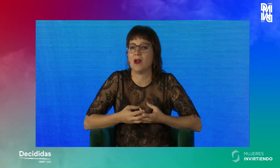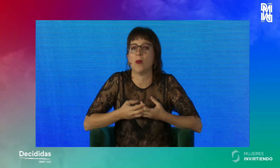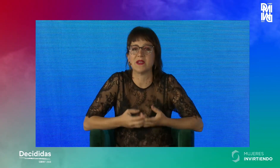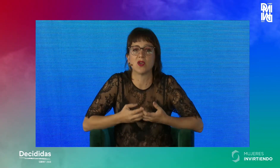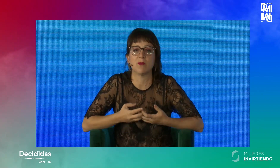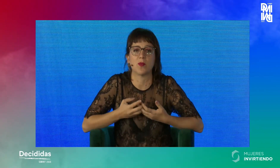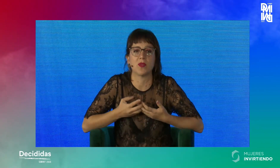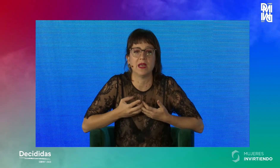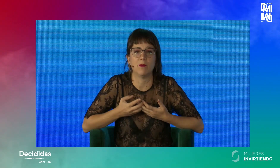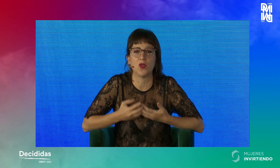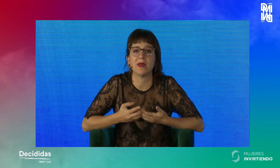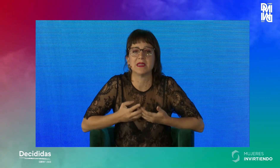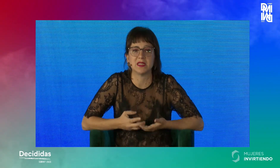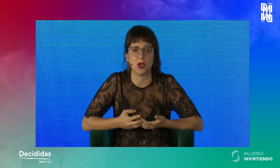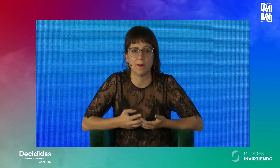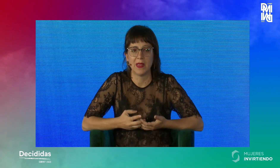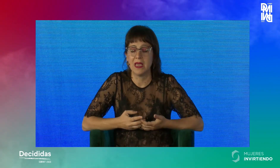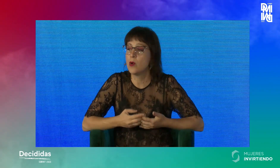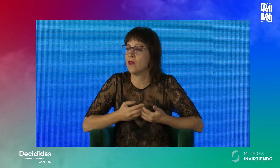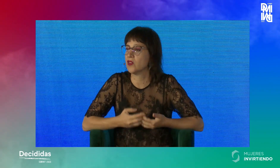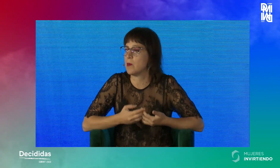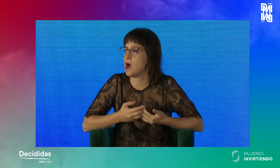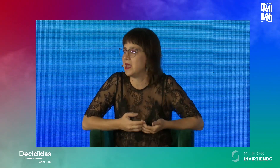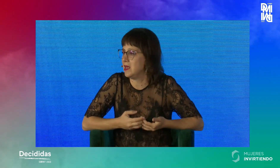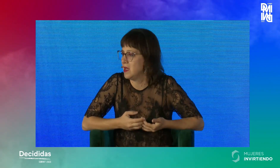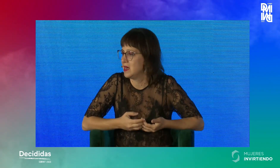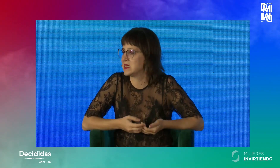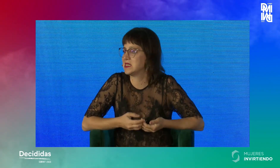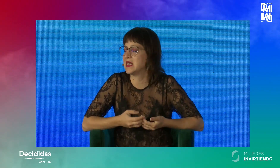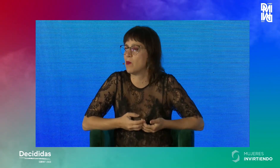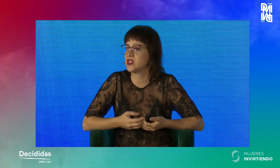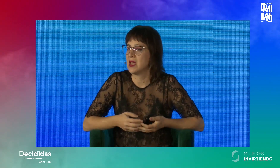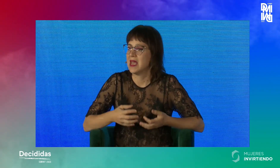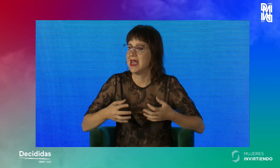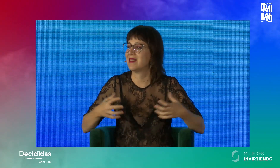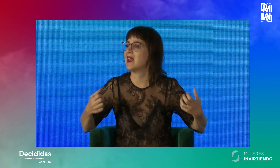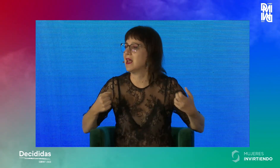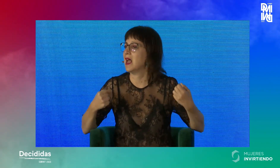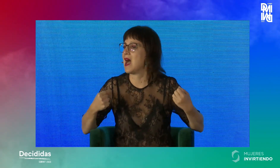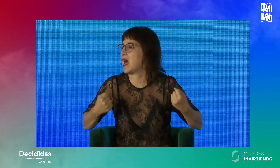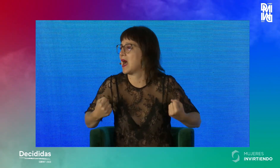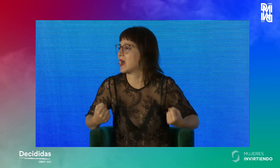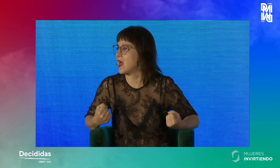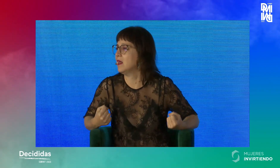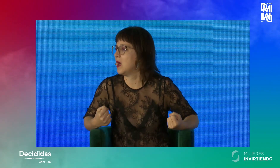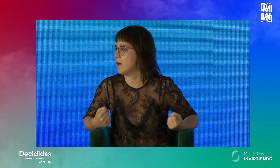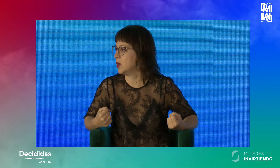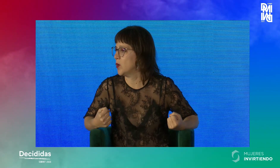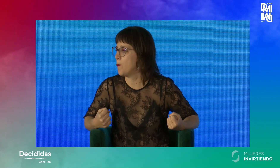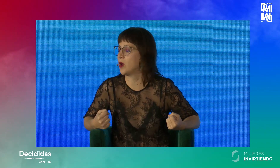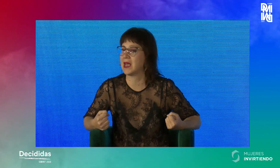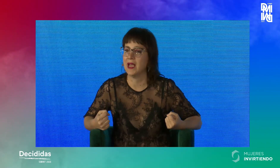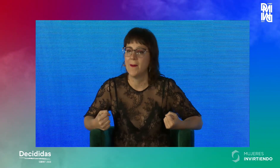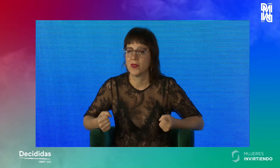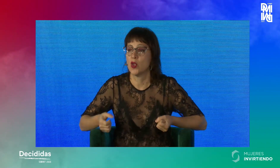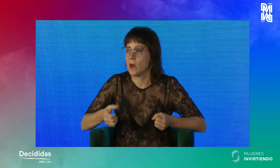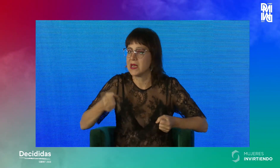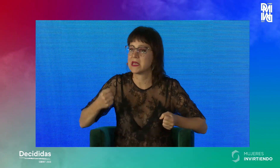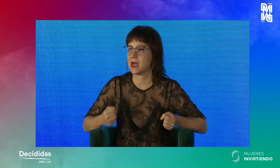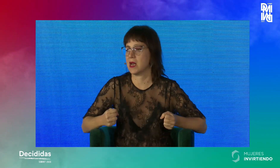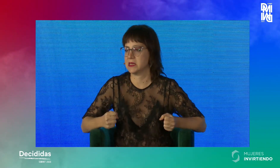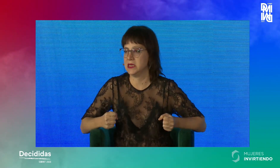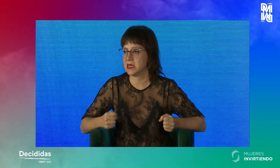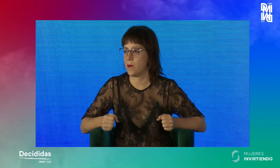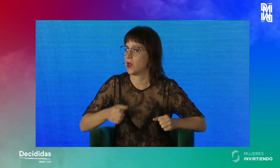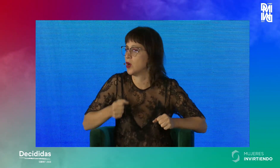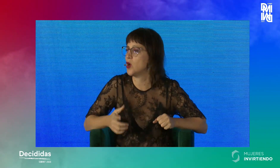estar en los espacios de toma de decisión. Y cuando estamos ahí, necesitamos estar agarradas de las manos porque nos van a